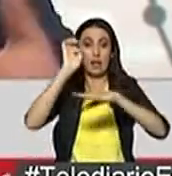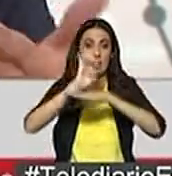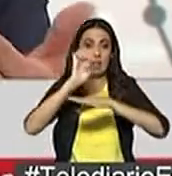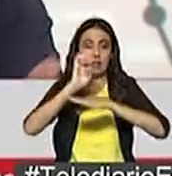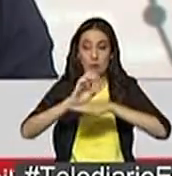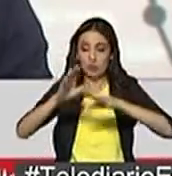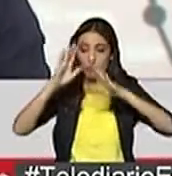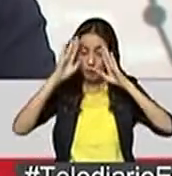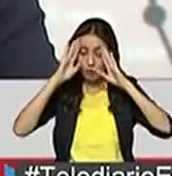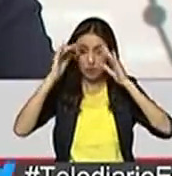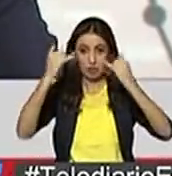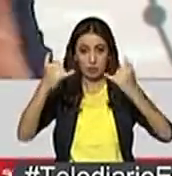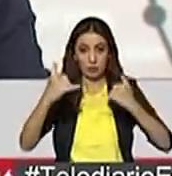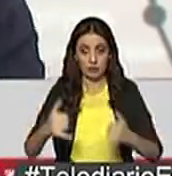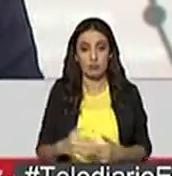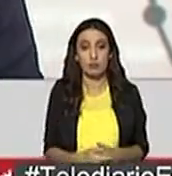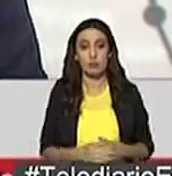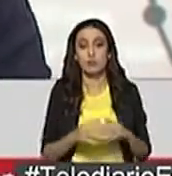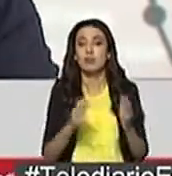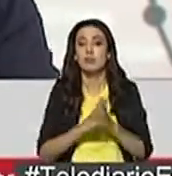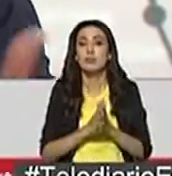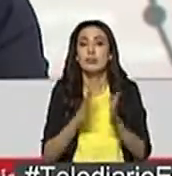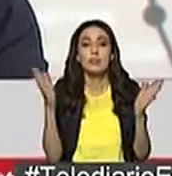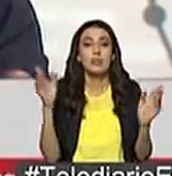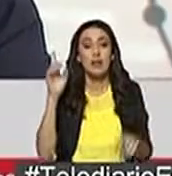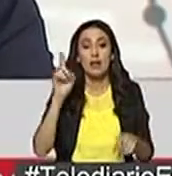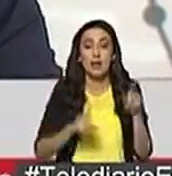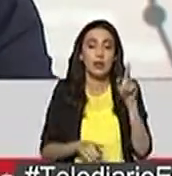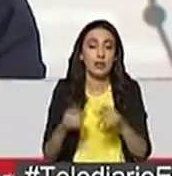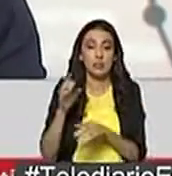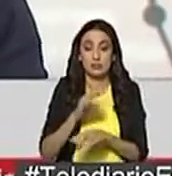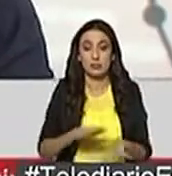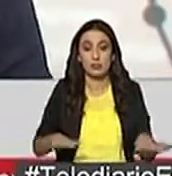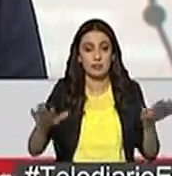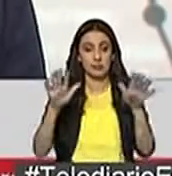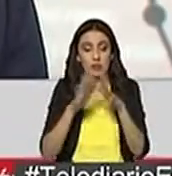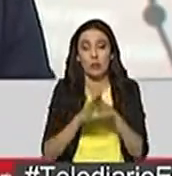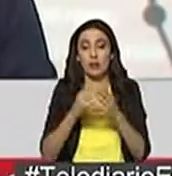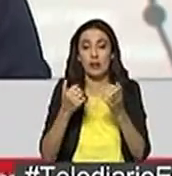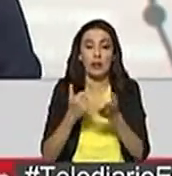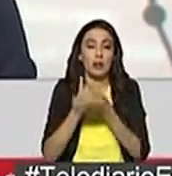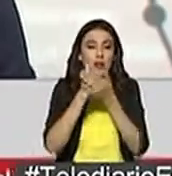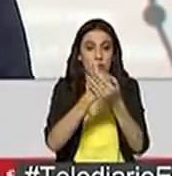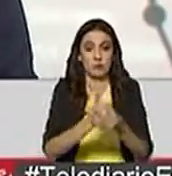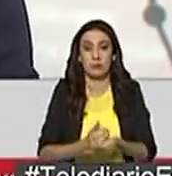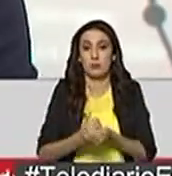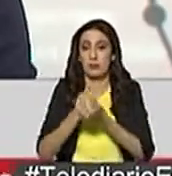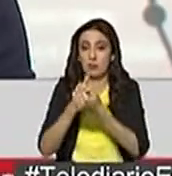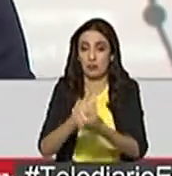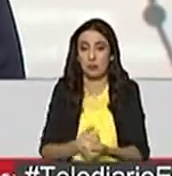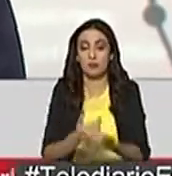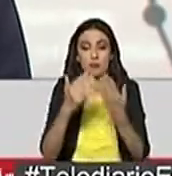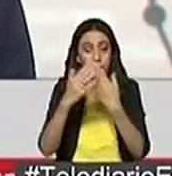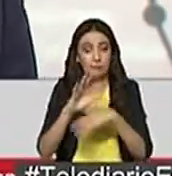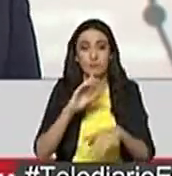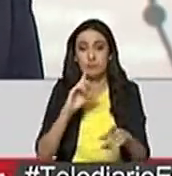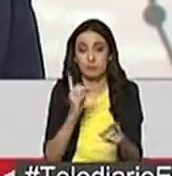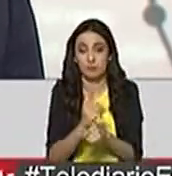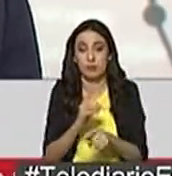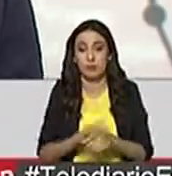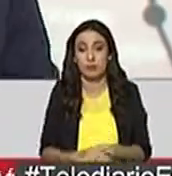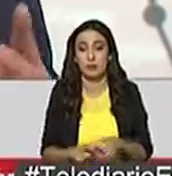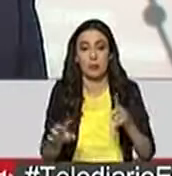Algunos, de hecho, ahora vemos, y siempre lo supimos, eran buenos, eran progresistas, ayudaban en dos cosas. Y esto hay que decir la verdad al país.